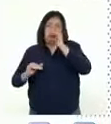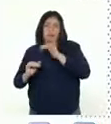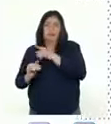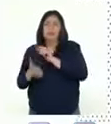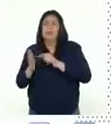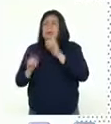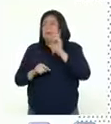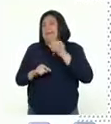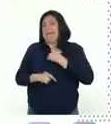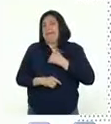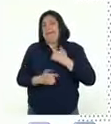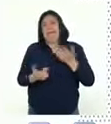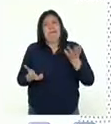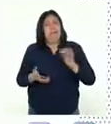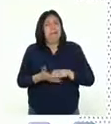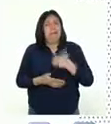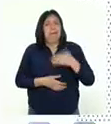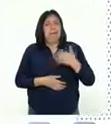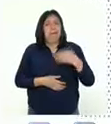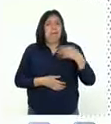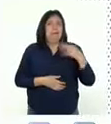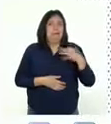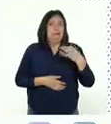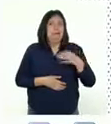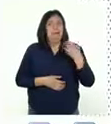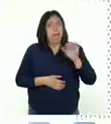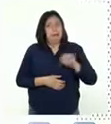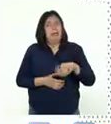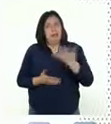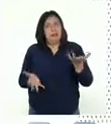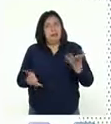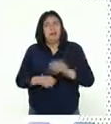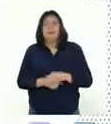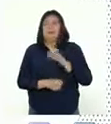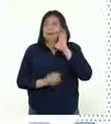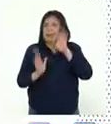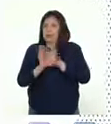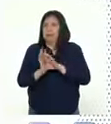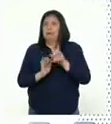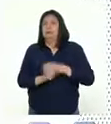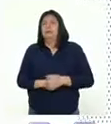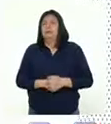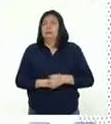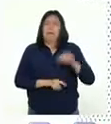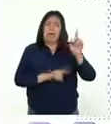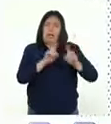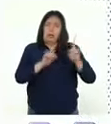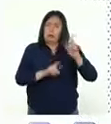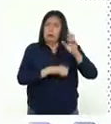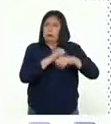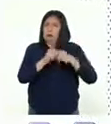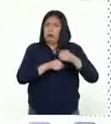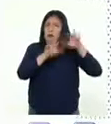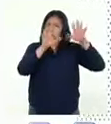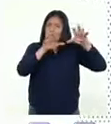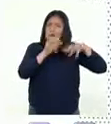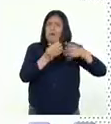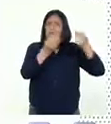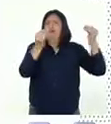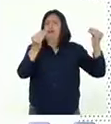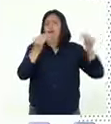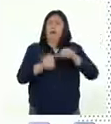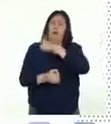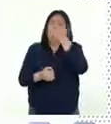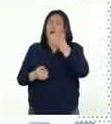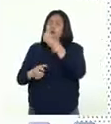menos. Pero lamentablemente parece que siempre están presentes. Por ejemplo, en algunos años llueve más y